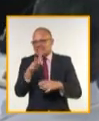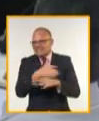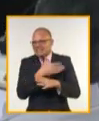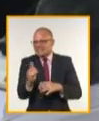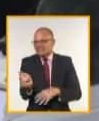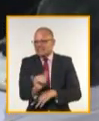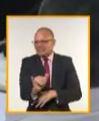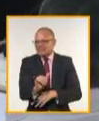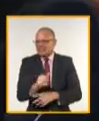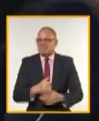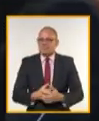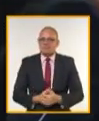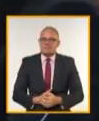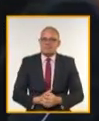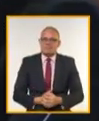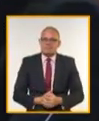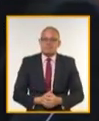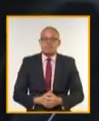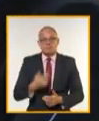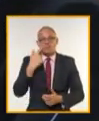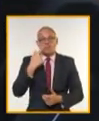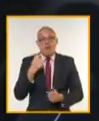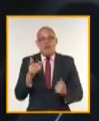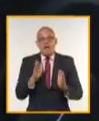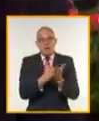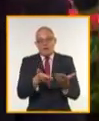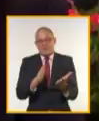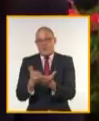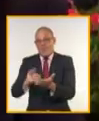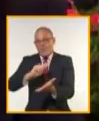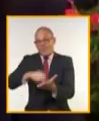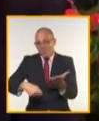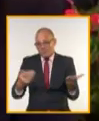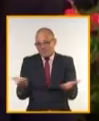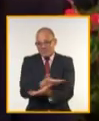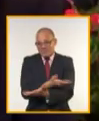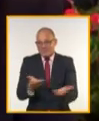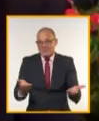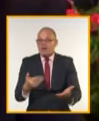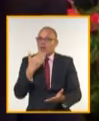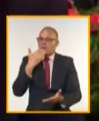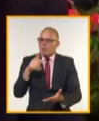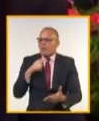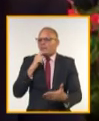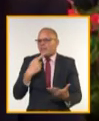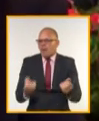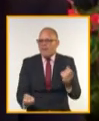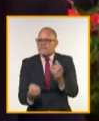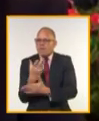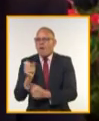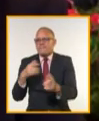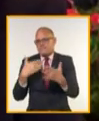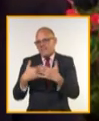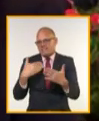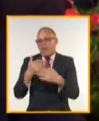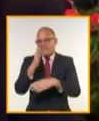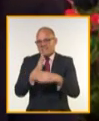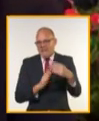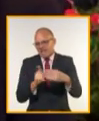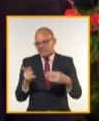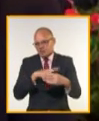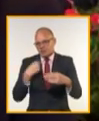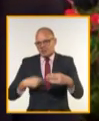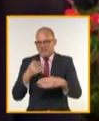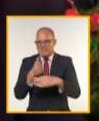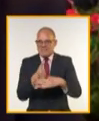acuerdos que se han firmado están relacionados con la constitución de nuevas empresas mixtas, con la creación de nuevos laboratorios de ciencia